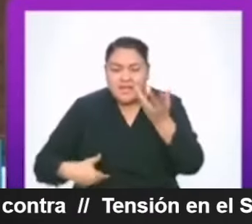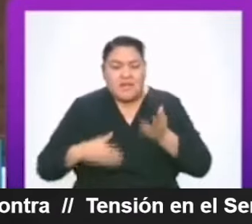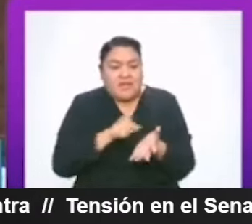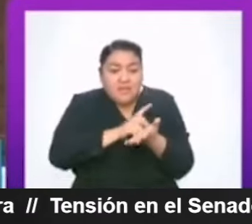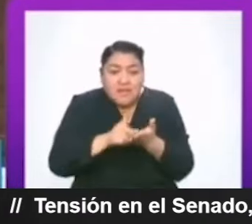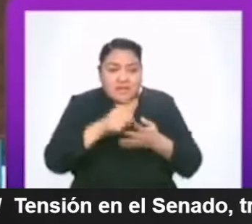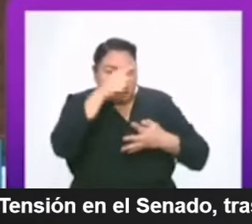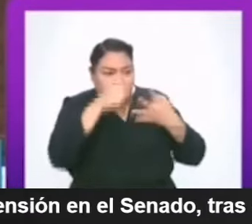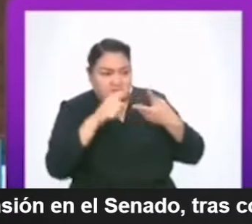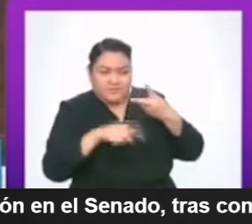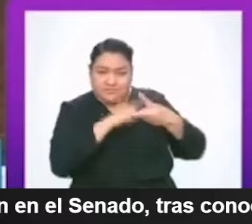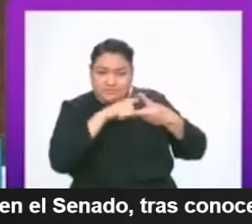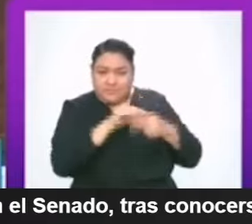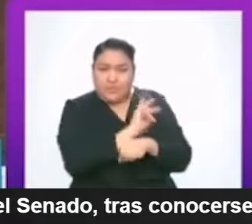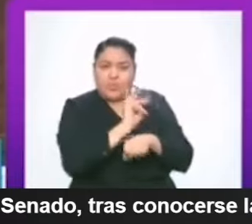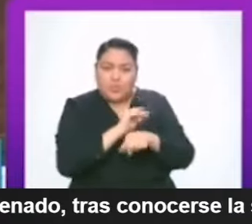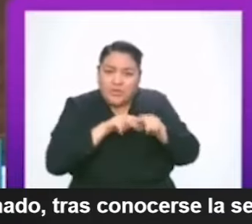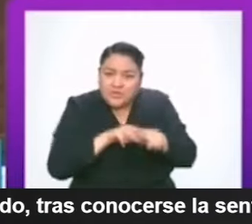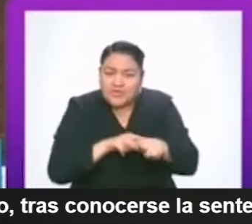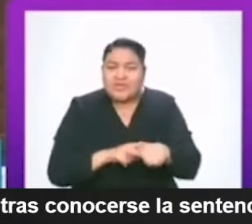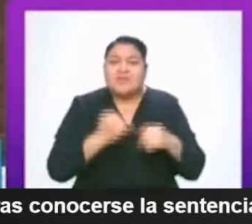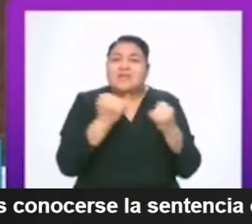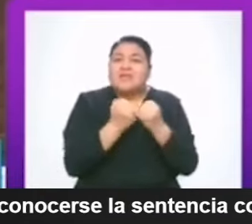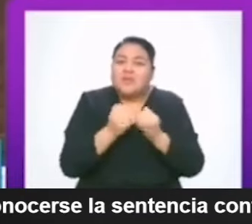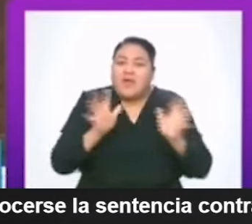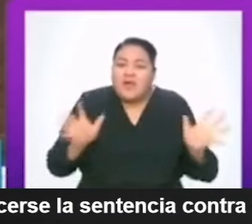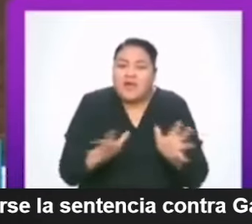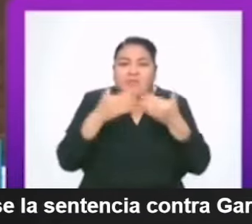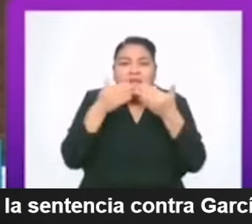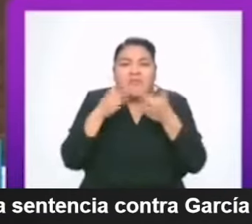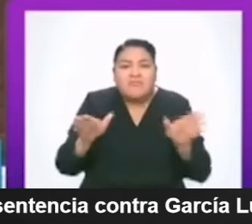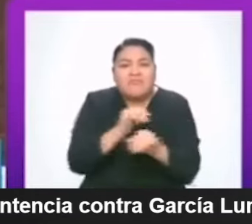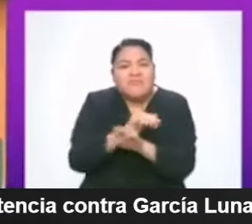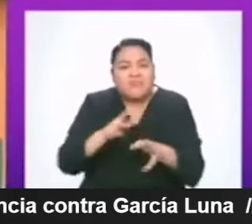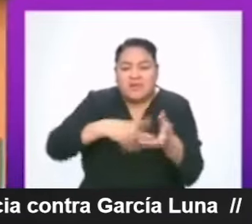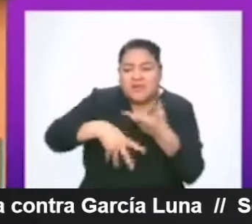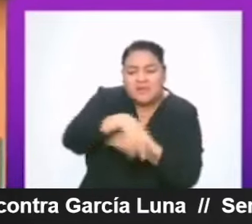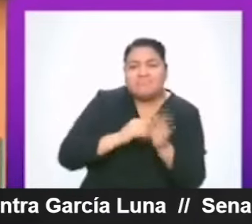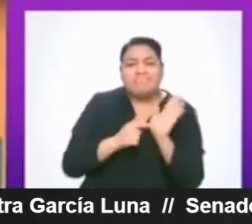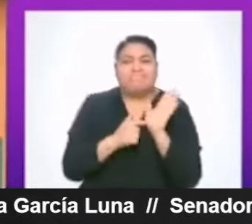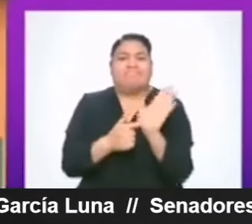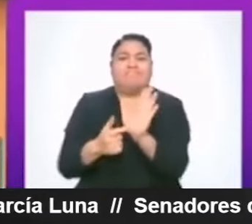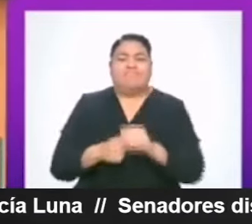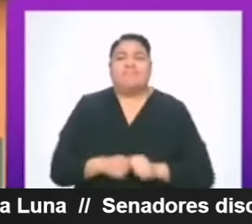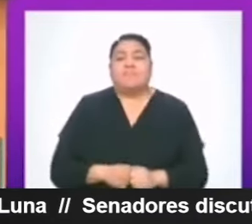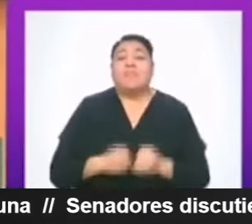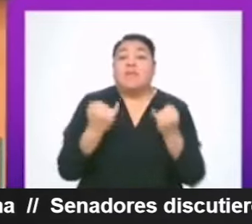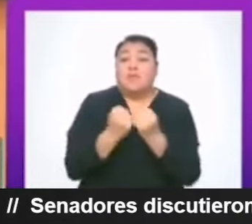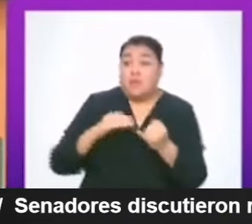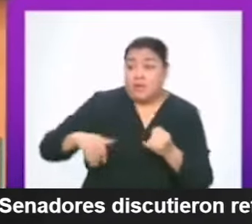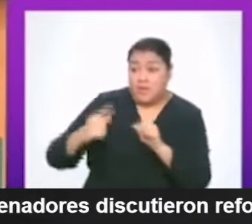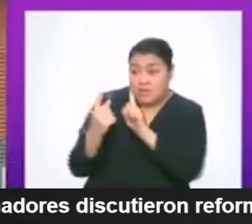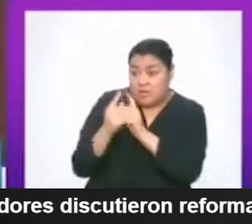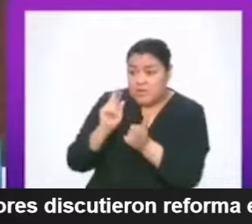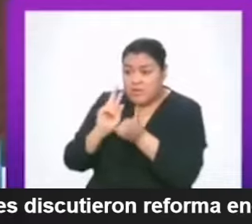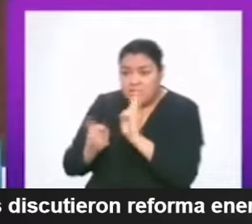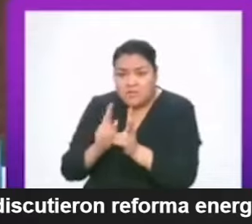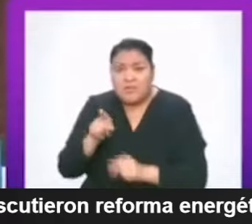derechos a los cuales me he referido y a promover también la transparencia en la gestión pública. Haber tenido también esta